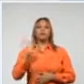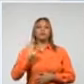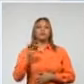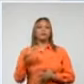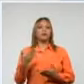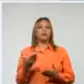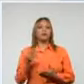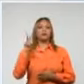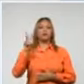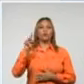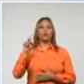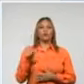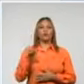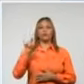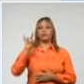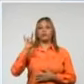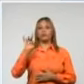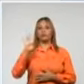del